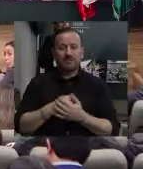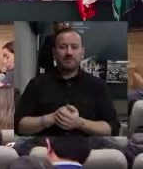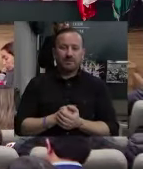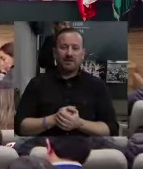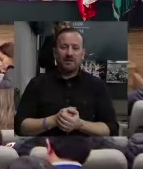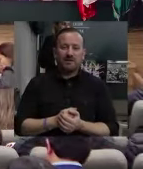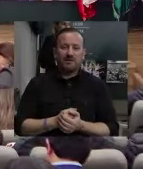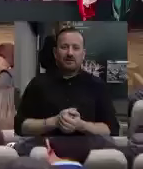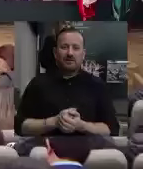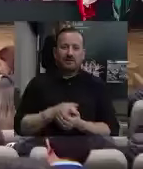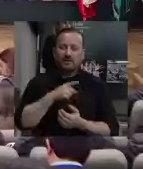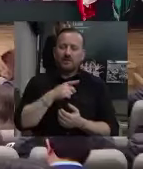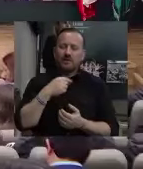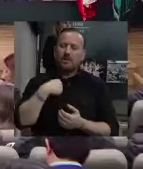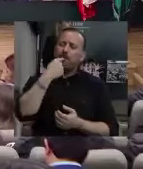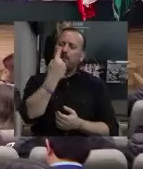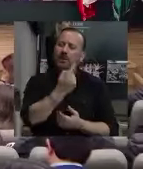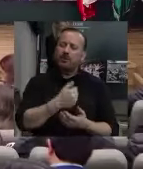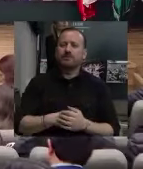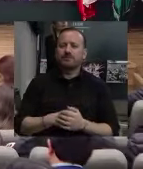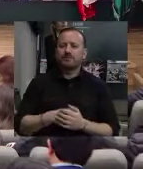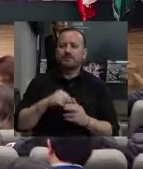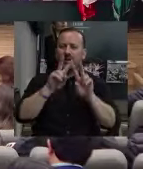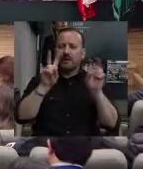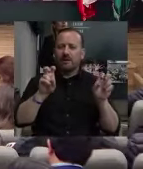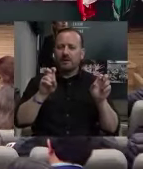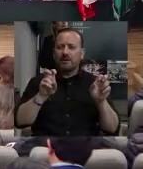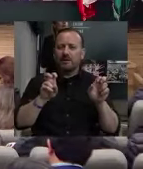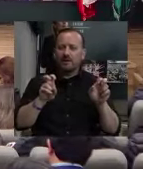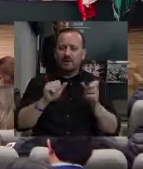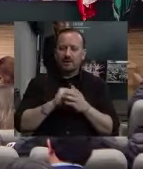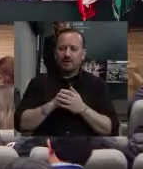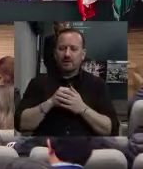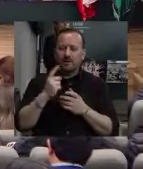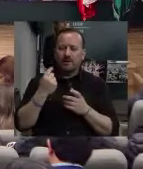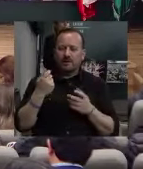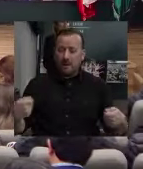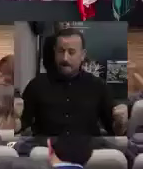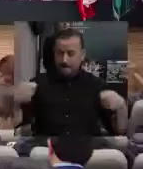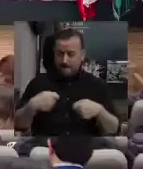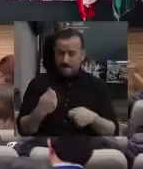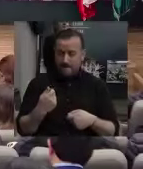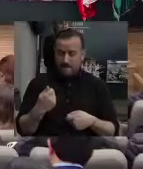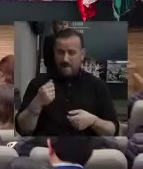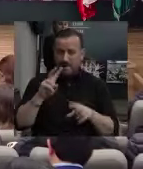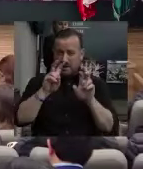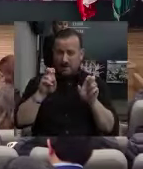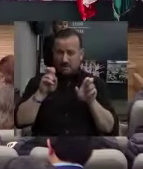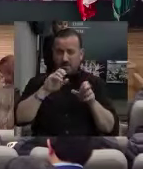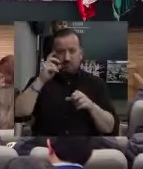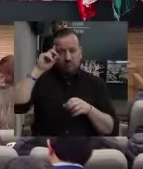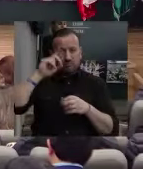Nicol le quería hacer una consulta con el tema de la inversión monetaria que se hizo con la innovación